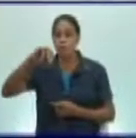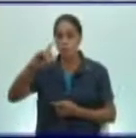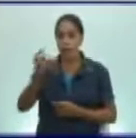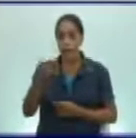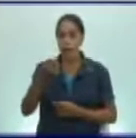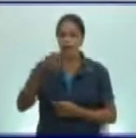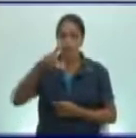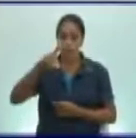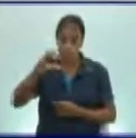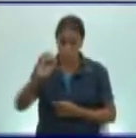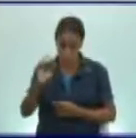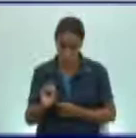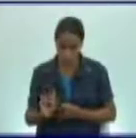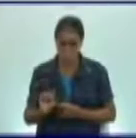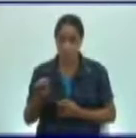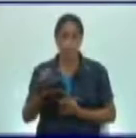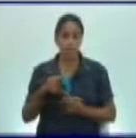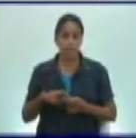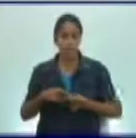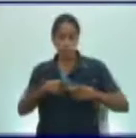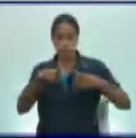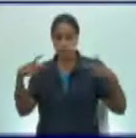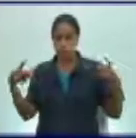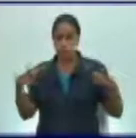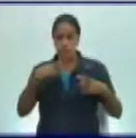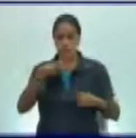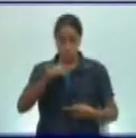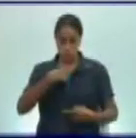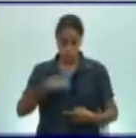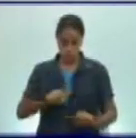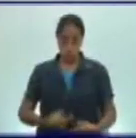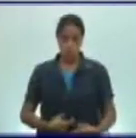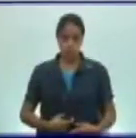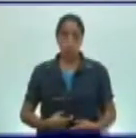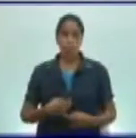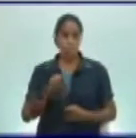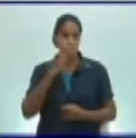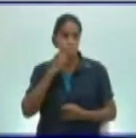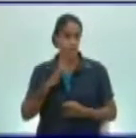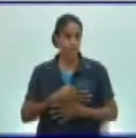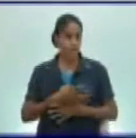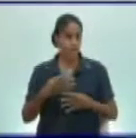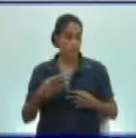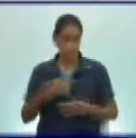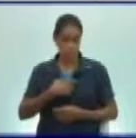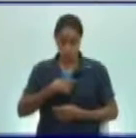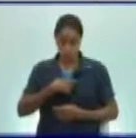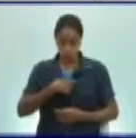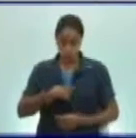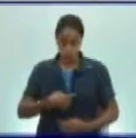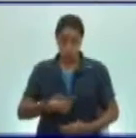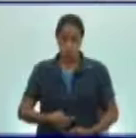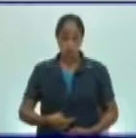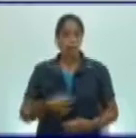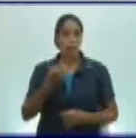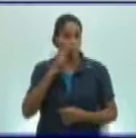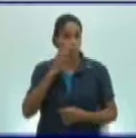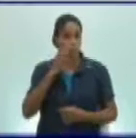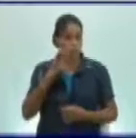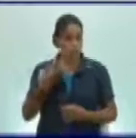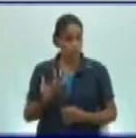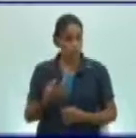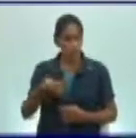mayor desarrollo. Es decir, el tubo digestivo tiene estructuras más complejas. También es importante que